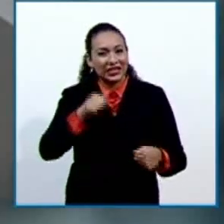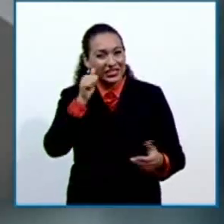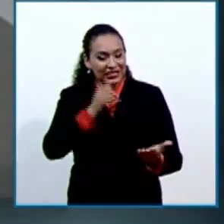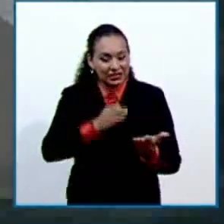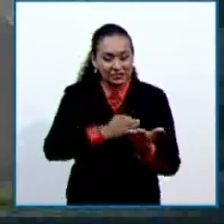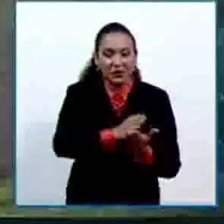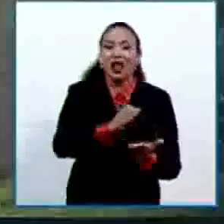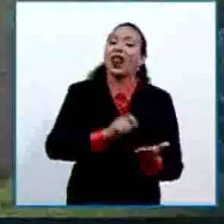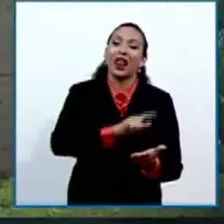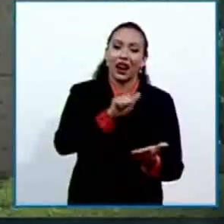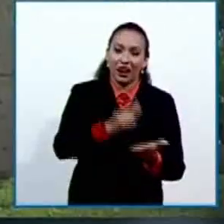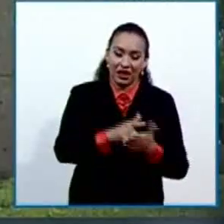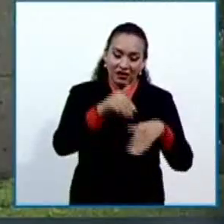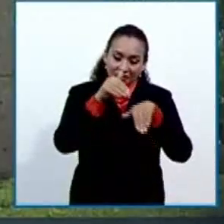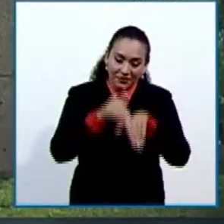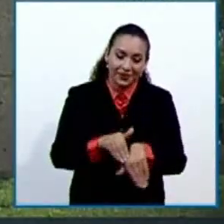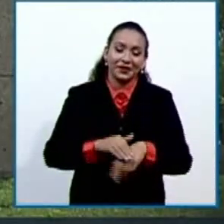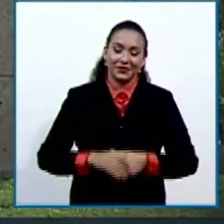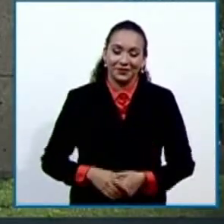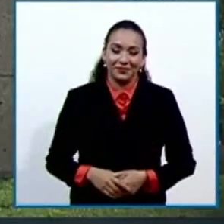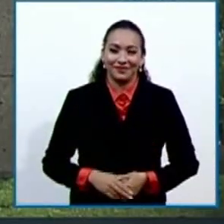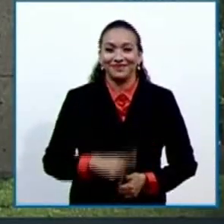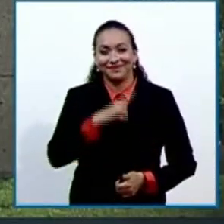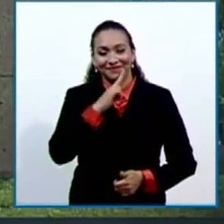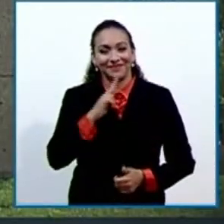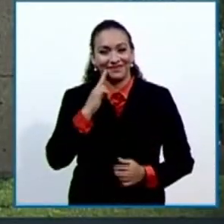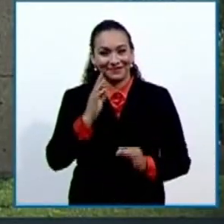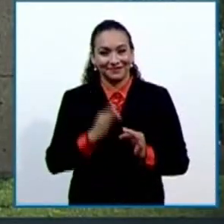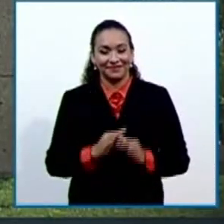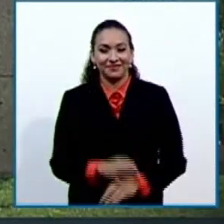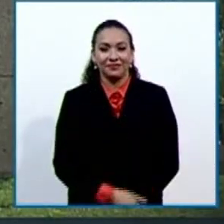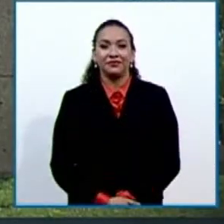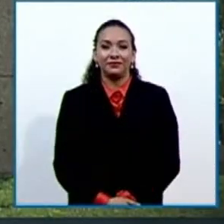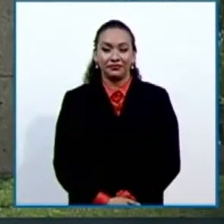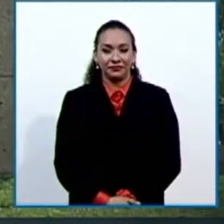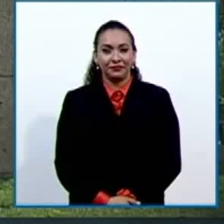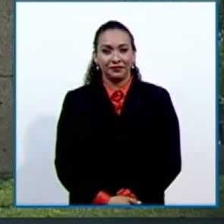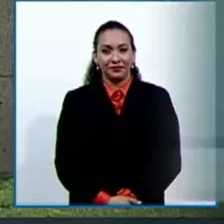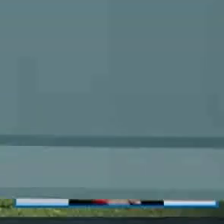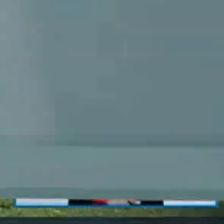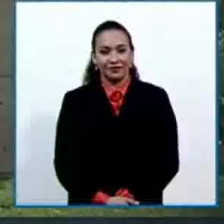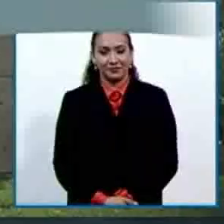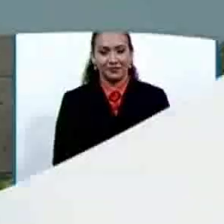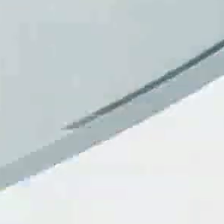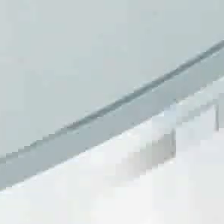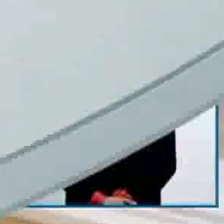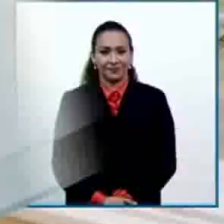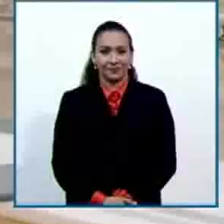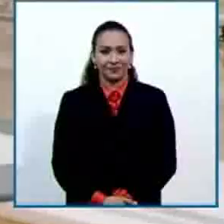de legalidad. Para el canal del Poder Judicial de la Federación, Jesús Daza.